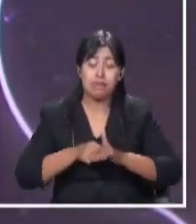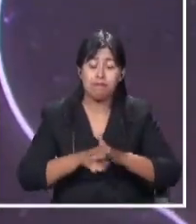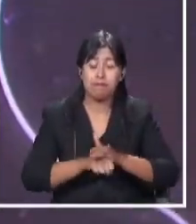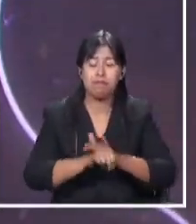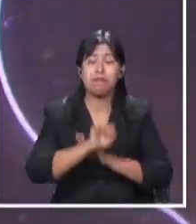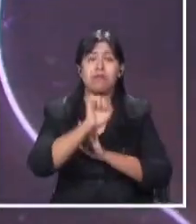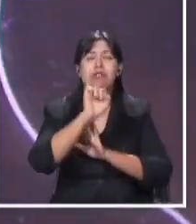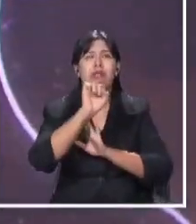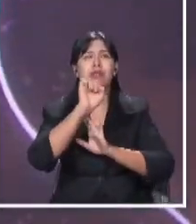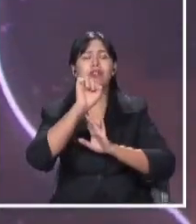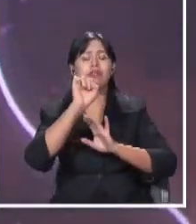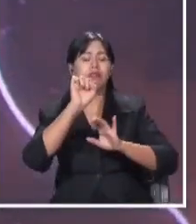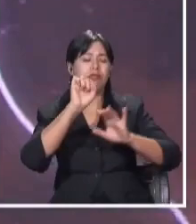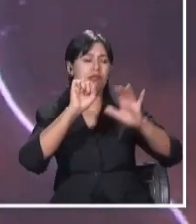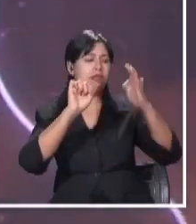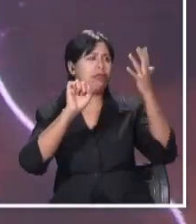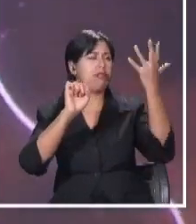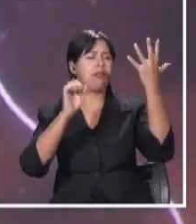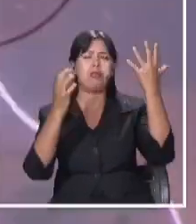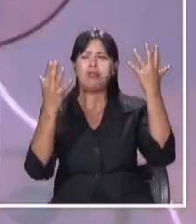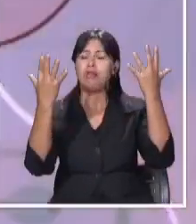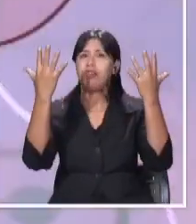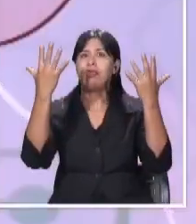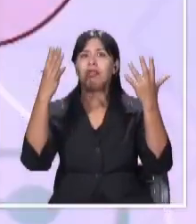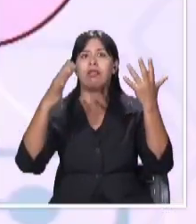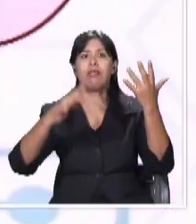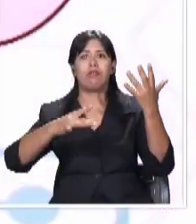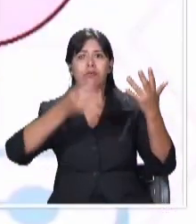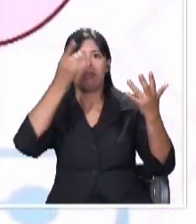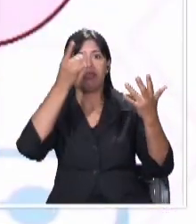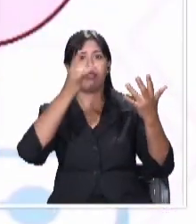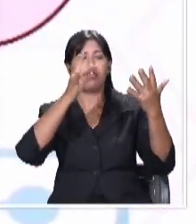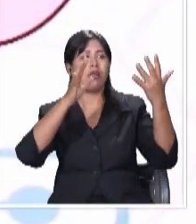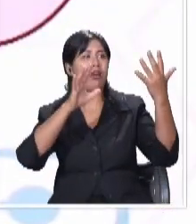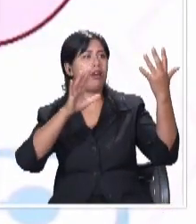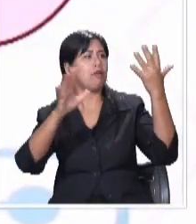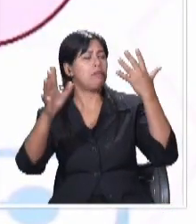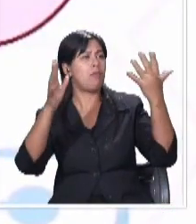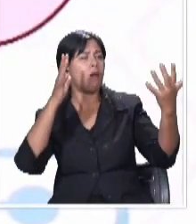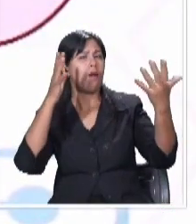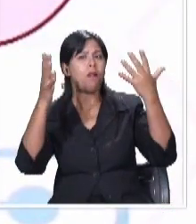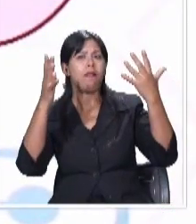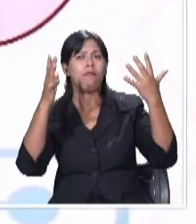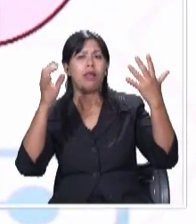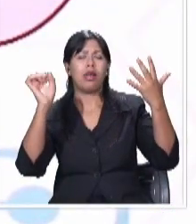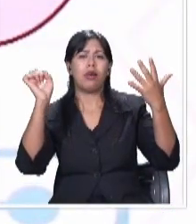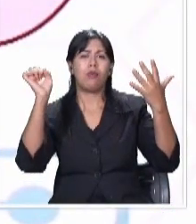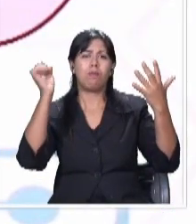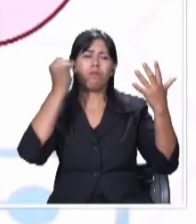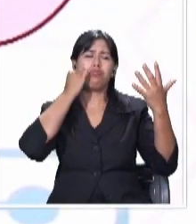a descubrir que tiene extremidades. ¿Ya? Luego empieza a mover esas extremidades, empieza a golpear con el